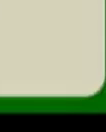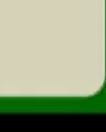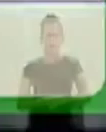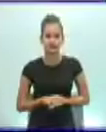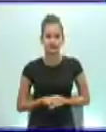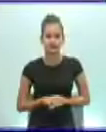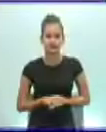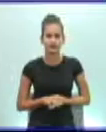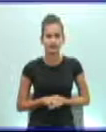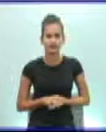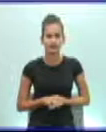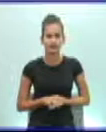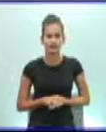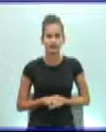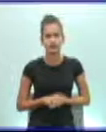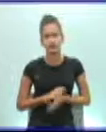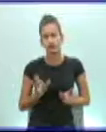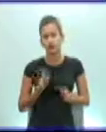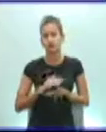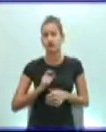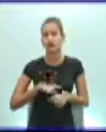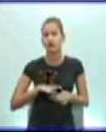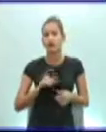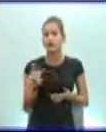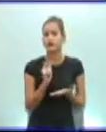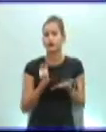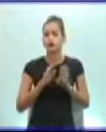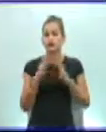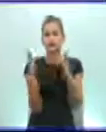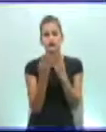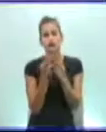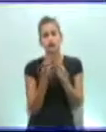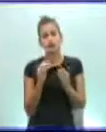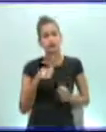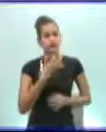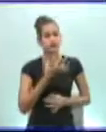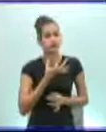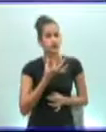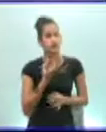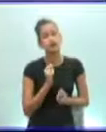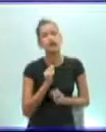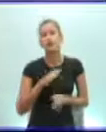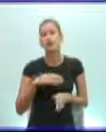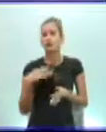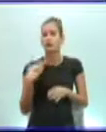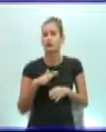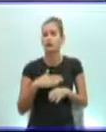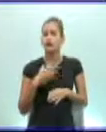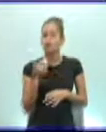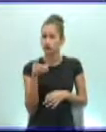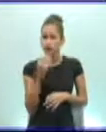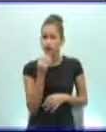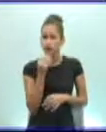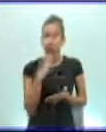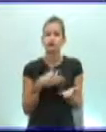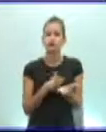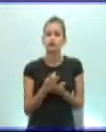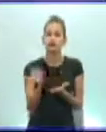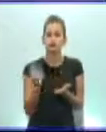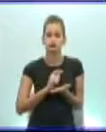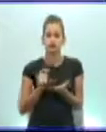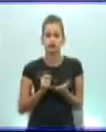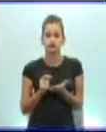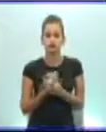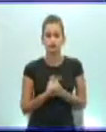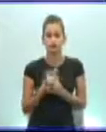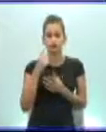Bueno, si no hemos tenido tiempo para copiarlo de todo, vamos a comentarlo ahora y pueden continuar copiando. Dice el primero, en el conjunto numérico